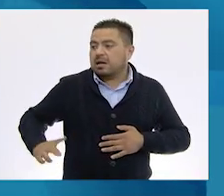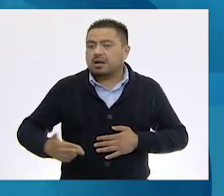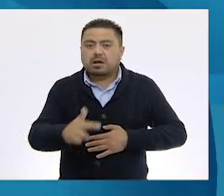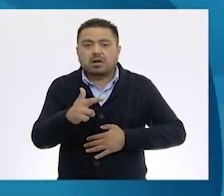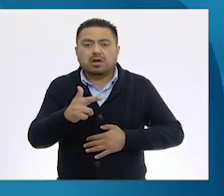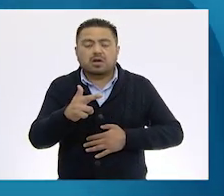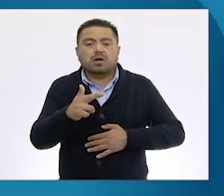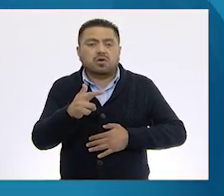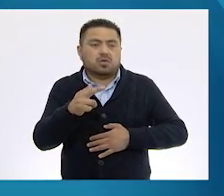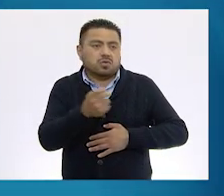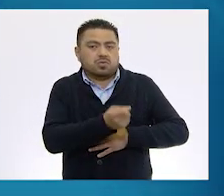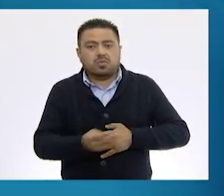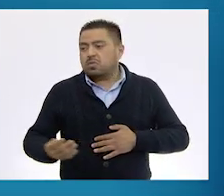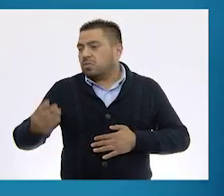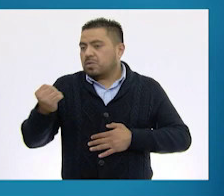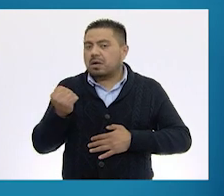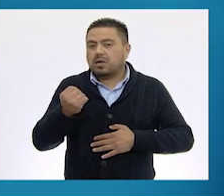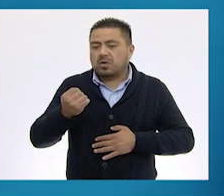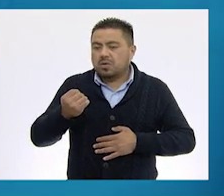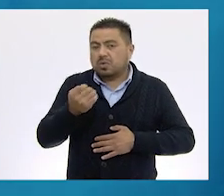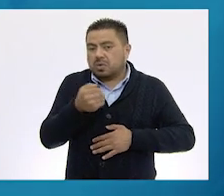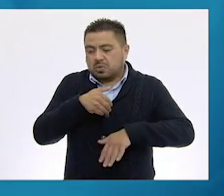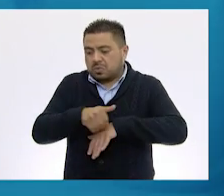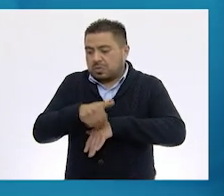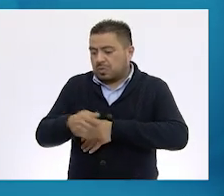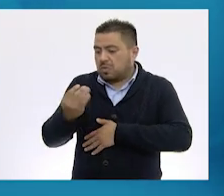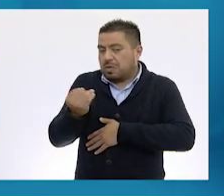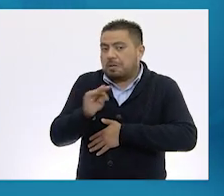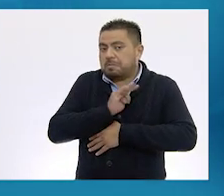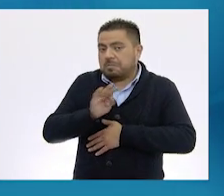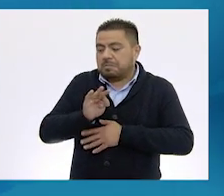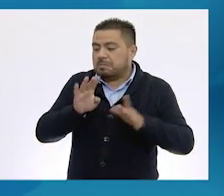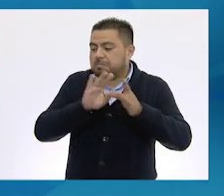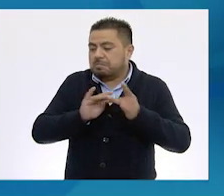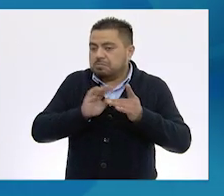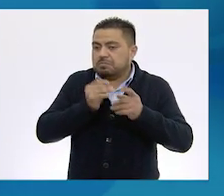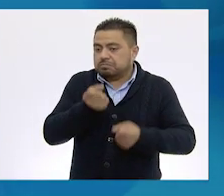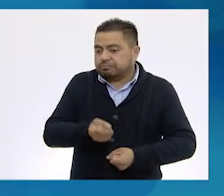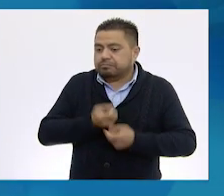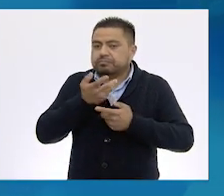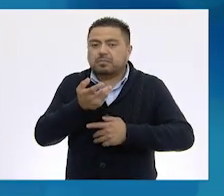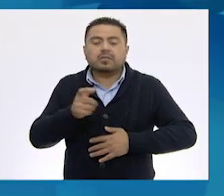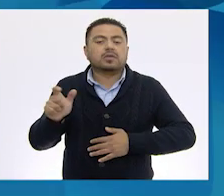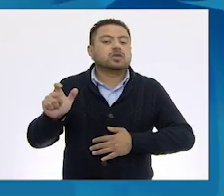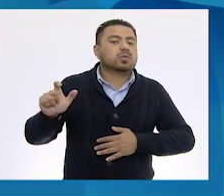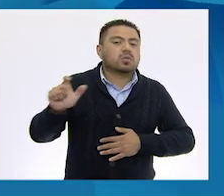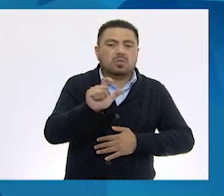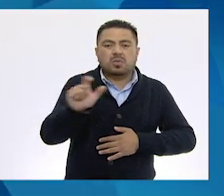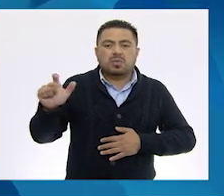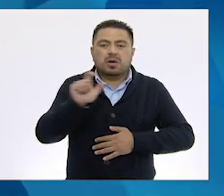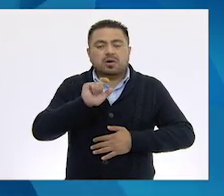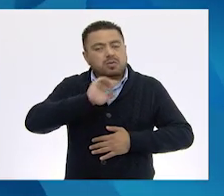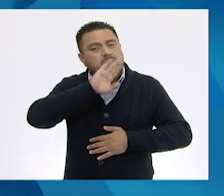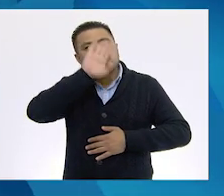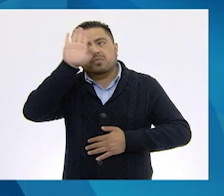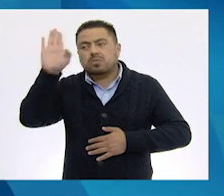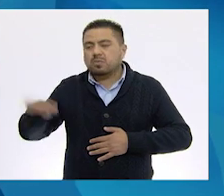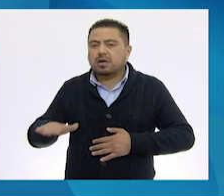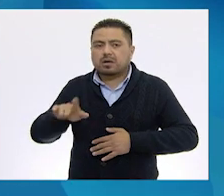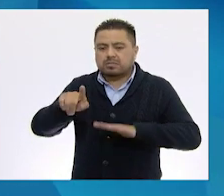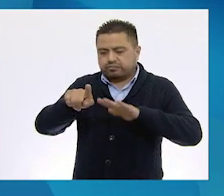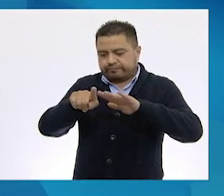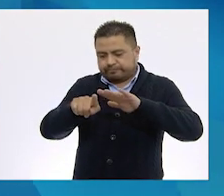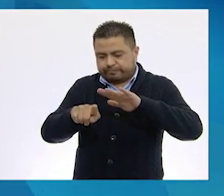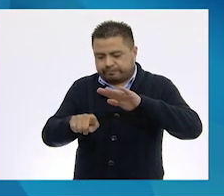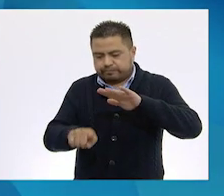los 9, o el río 9 pudiéramos traducir. Cuando el muerto llegaba ahí,